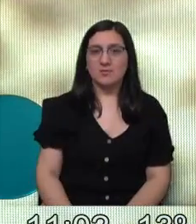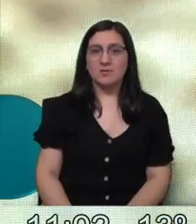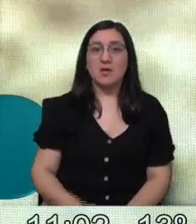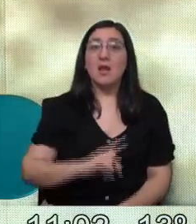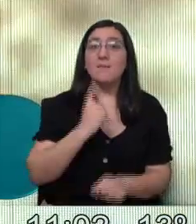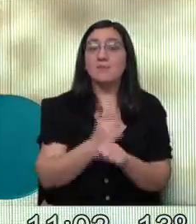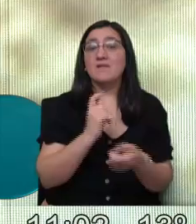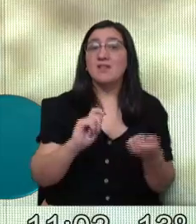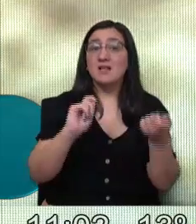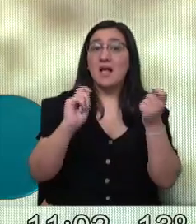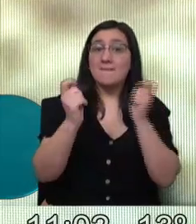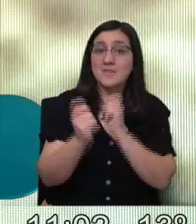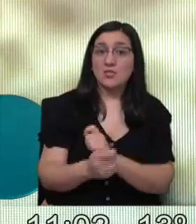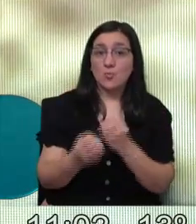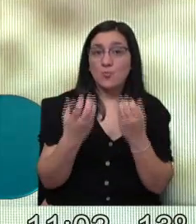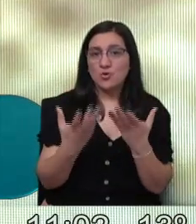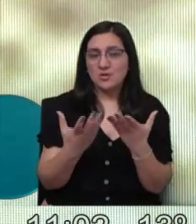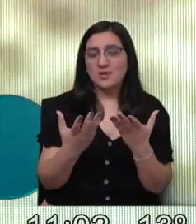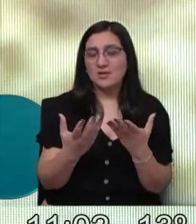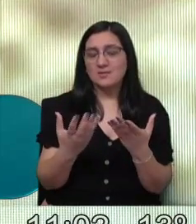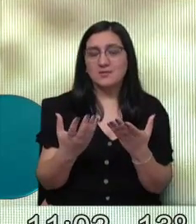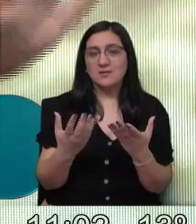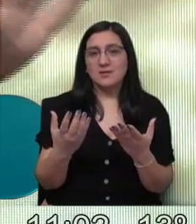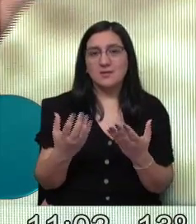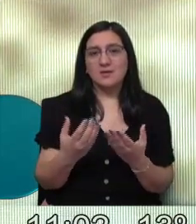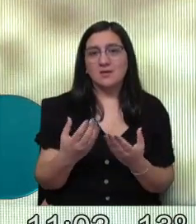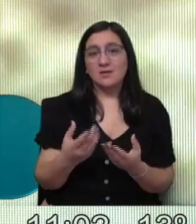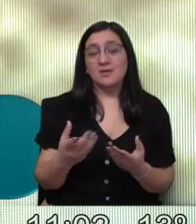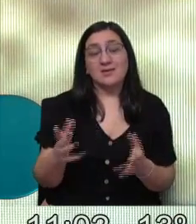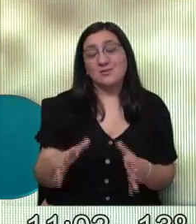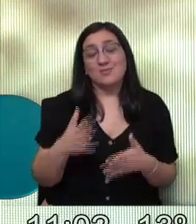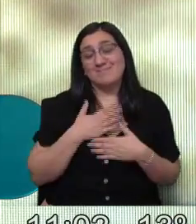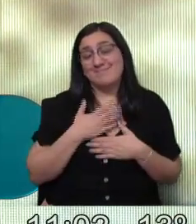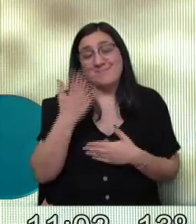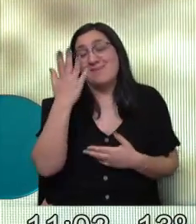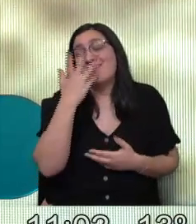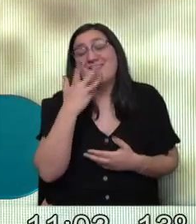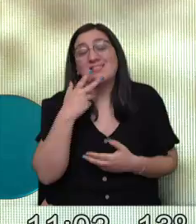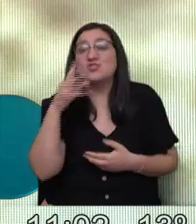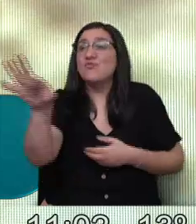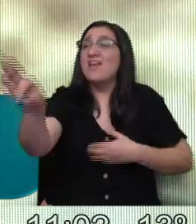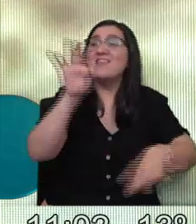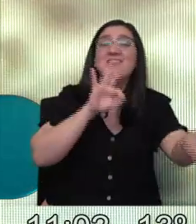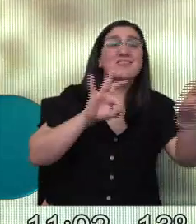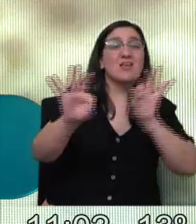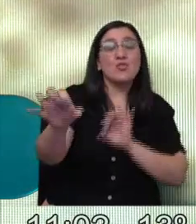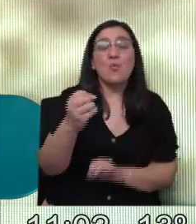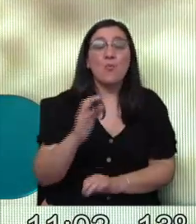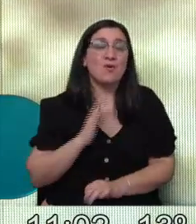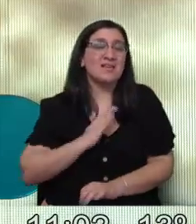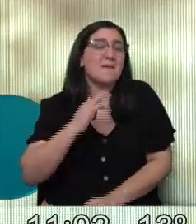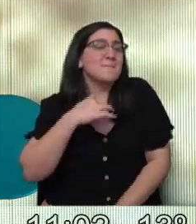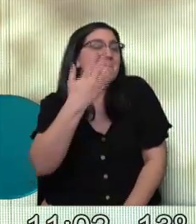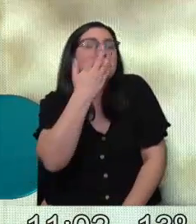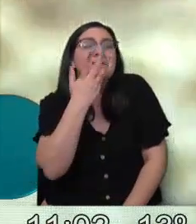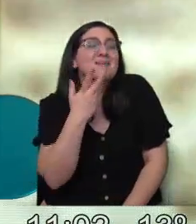cambiando el tono porque es muy, muy Flor Infante esta columna. Yo voy agarrando mujeres que a mí me resultan inspiradoras y sé